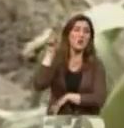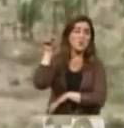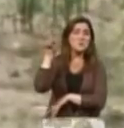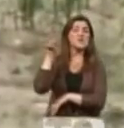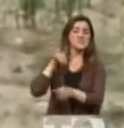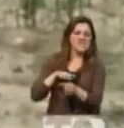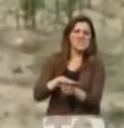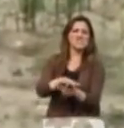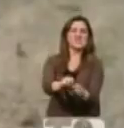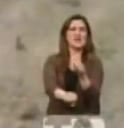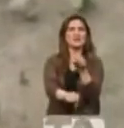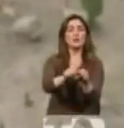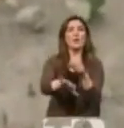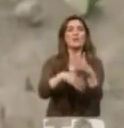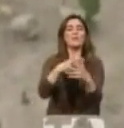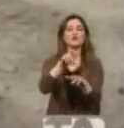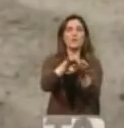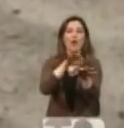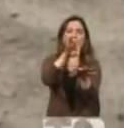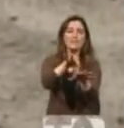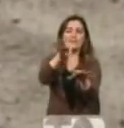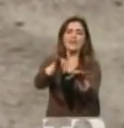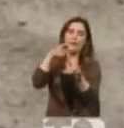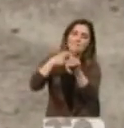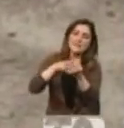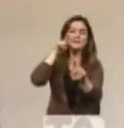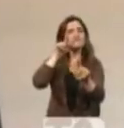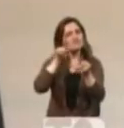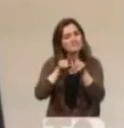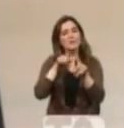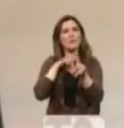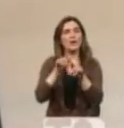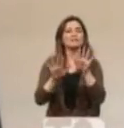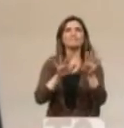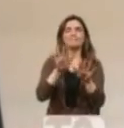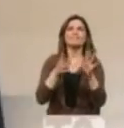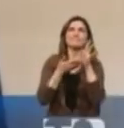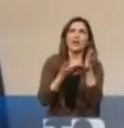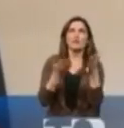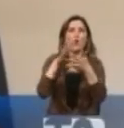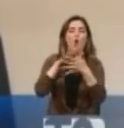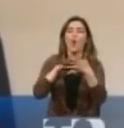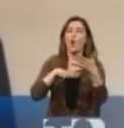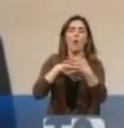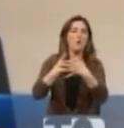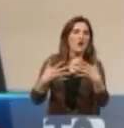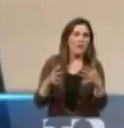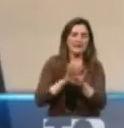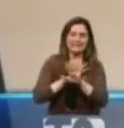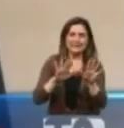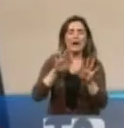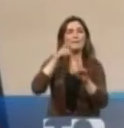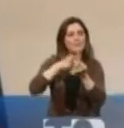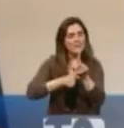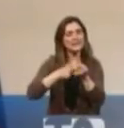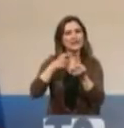que afecta a los productores que sembraban de acuerdo a los meses del año. Antes se tenía establecido ya unos meses de calendario donde